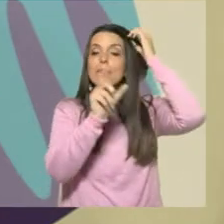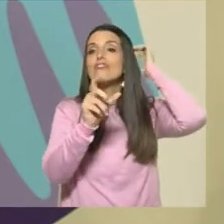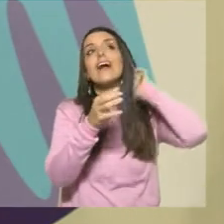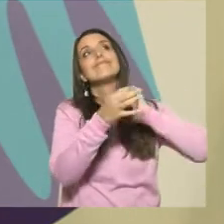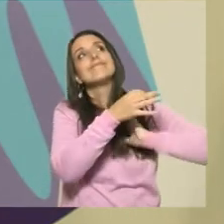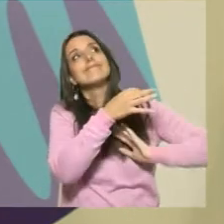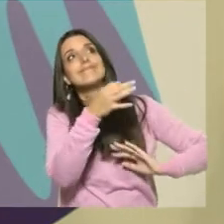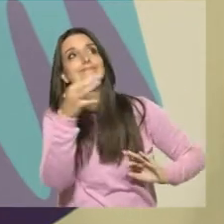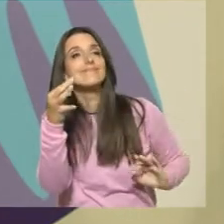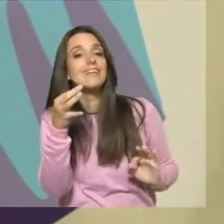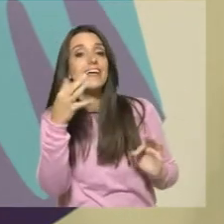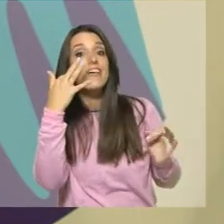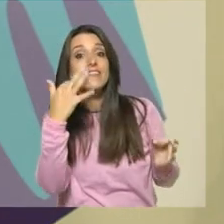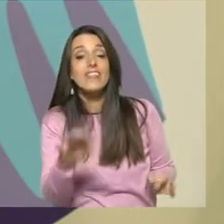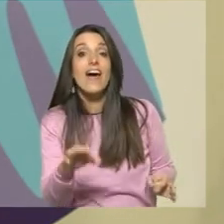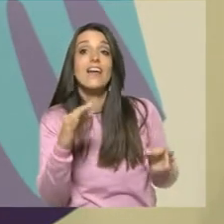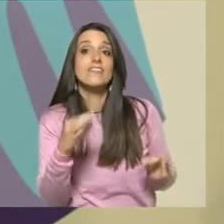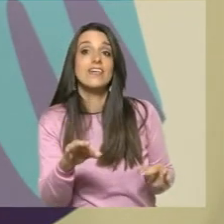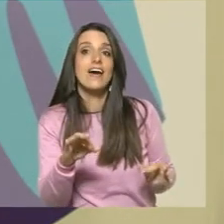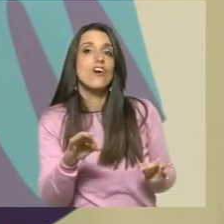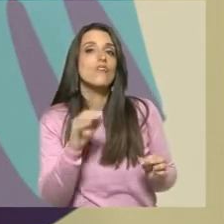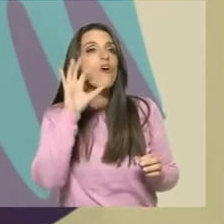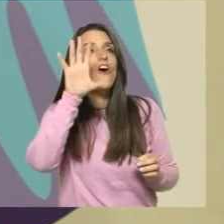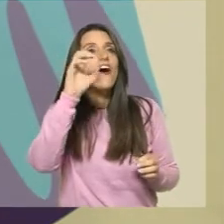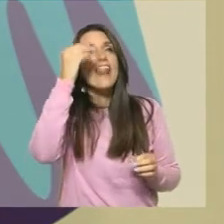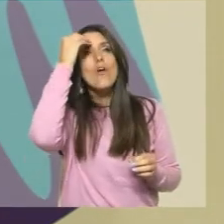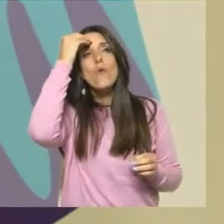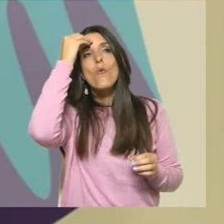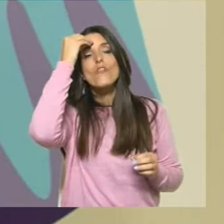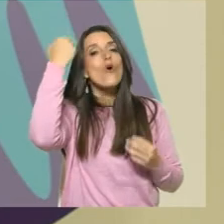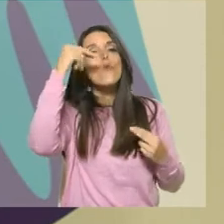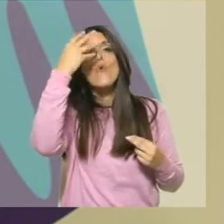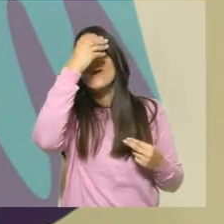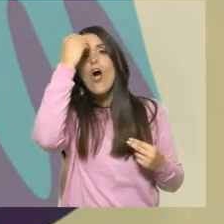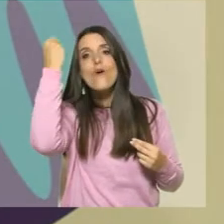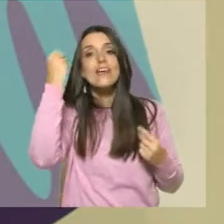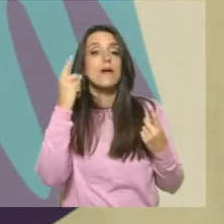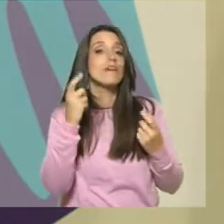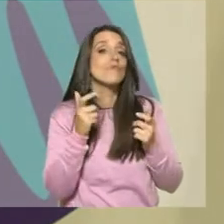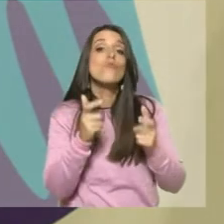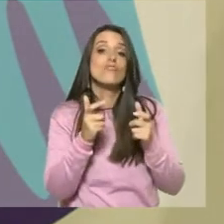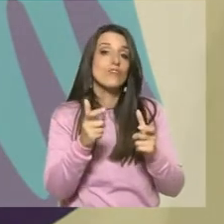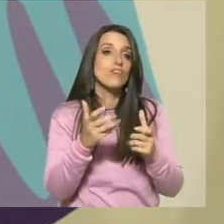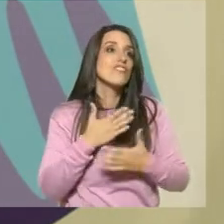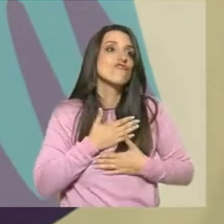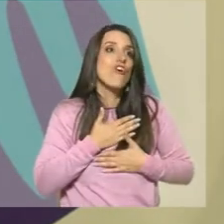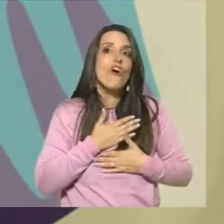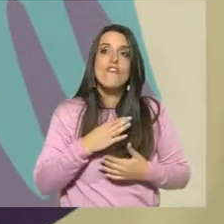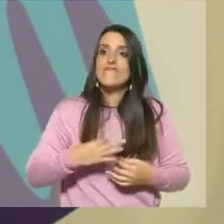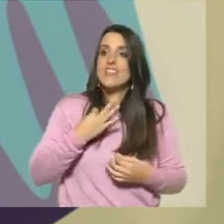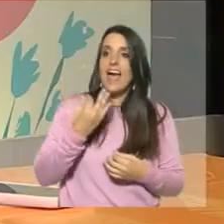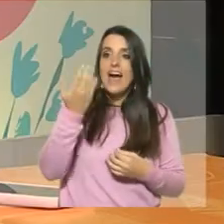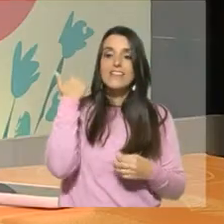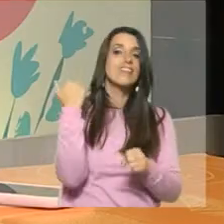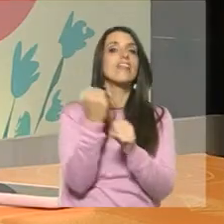maravillosa. La verdad que es un recuerdo que creo que no me lo voy a olvidar nunca y soy muy afortunada de haberlo vivido. Sin duda. Muy afortunada. Porque